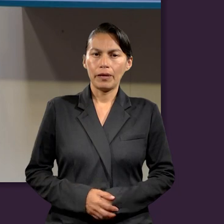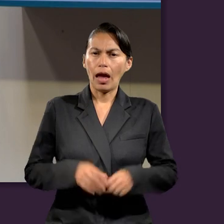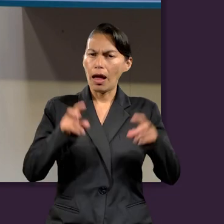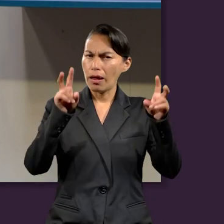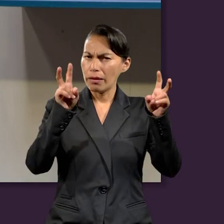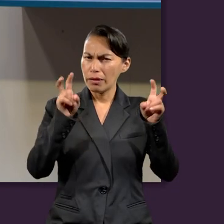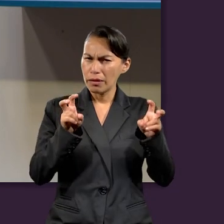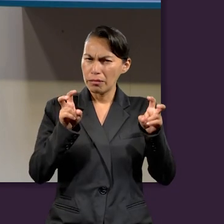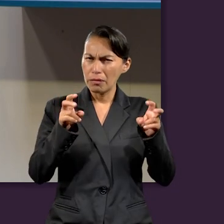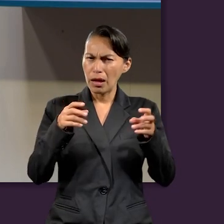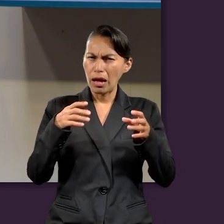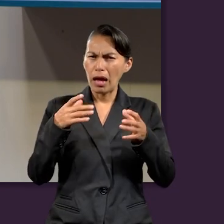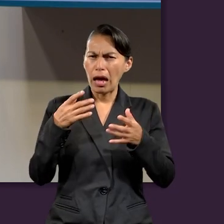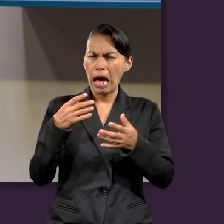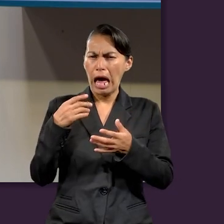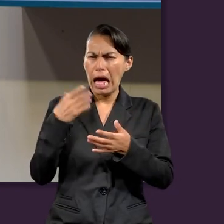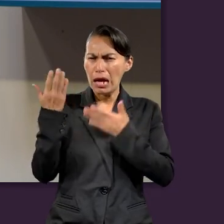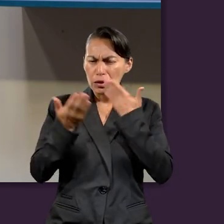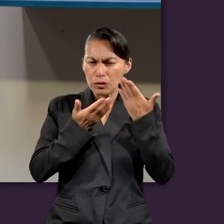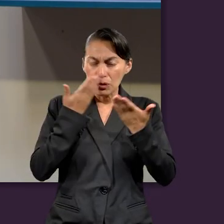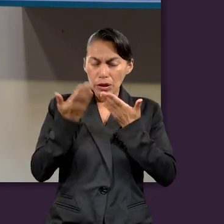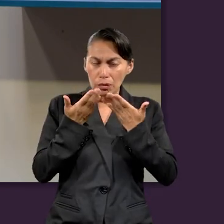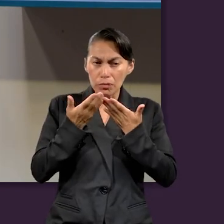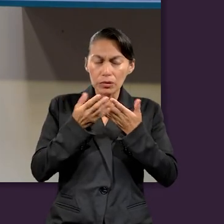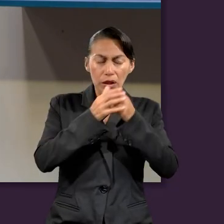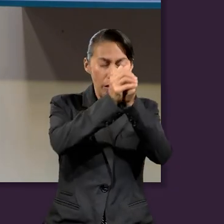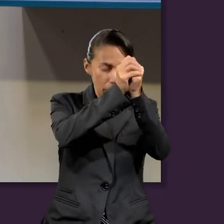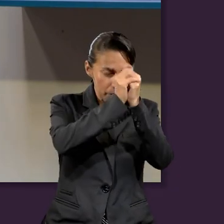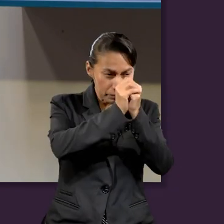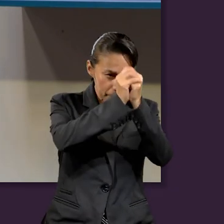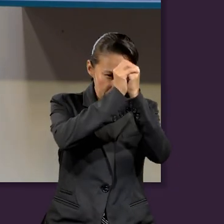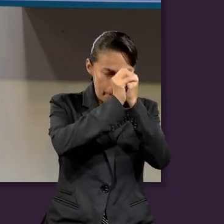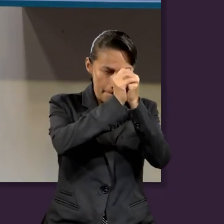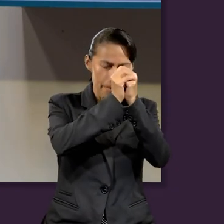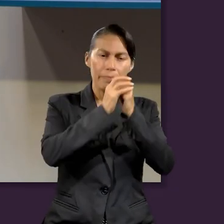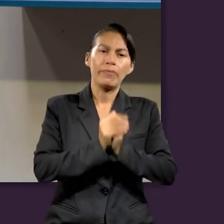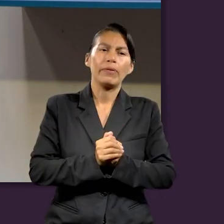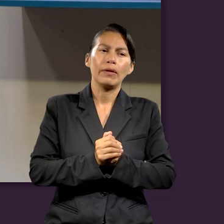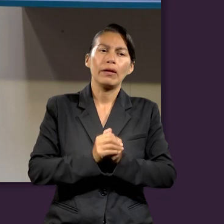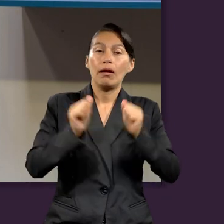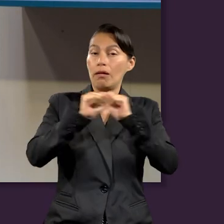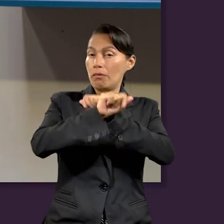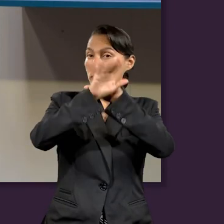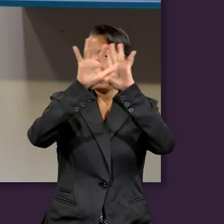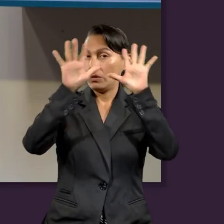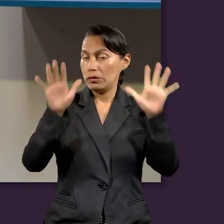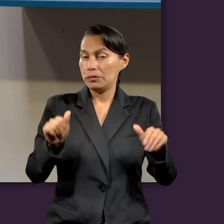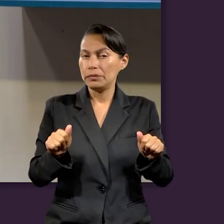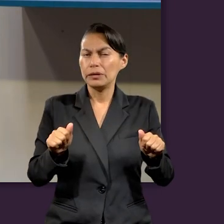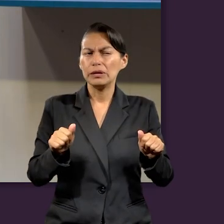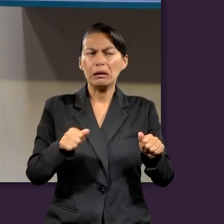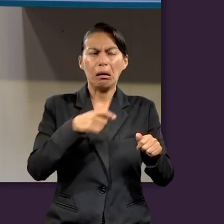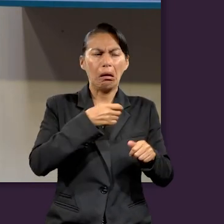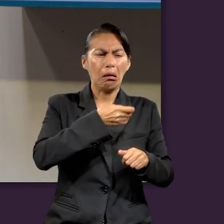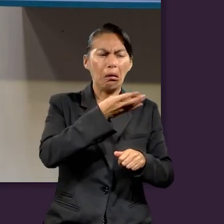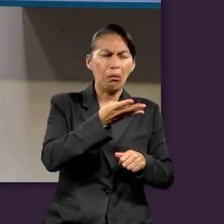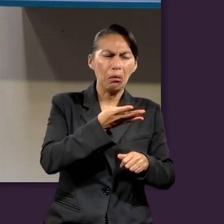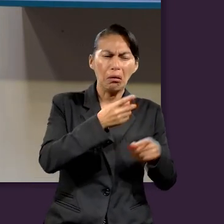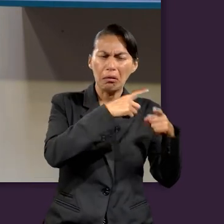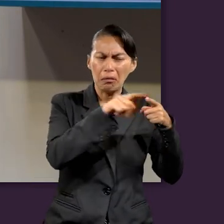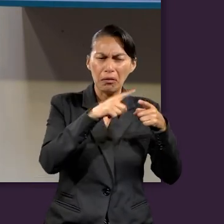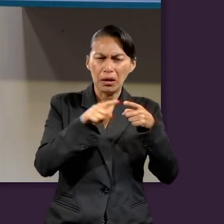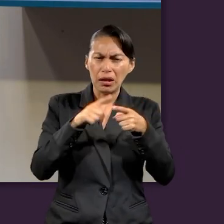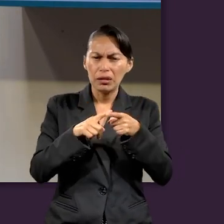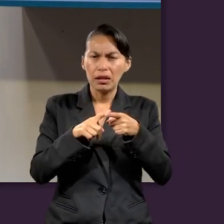Uno de los temas que tratamos durante esta semana es justamente la adoración. De hecho, el libro de Apocalipsis con sus